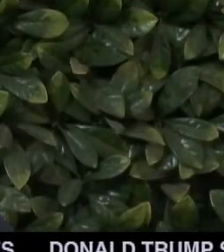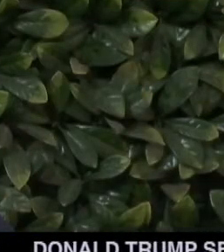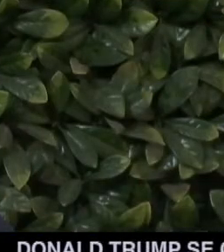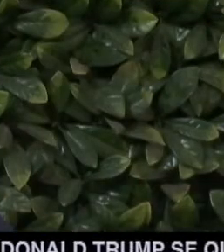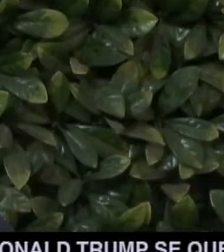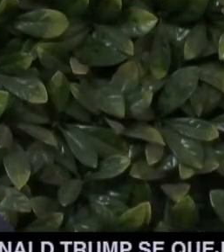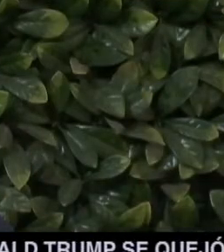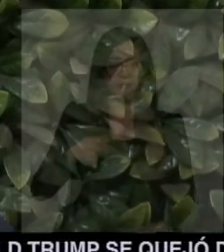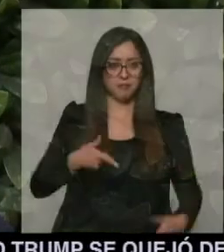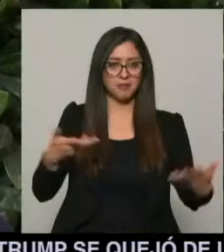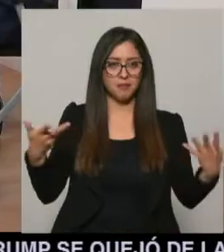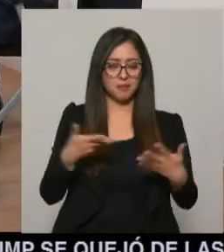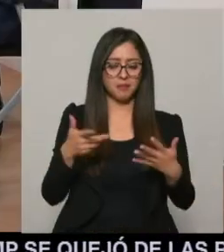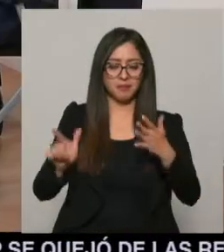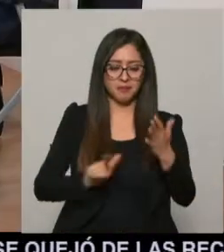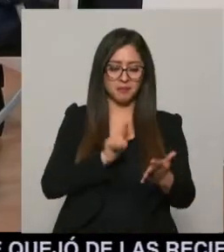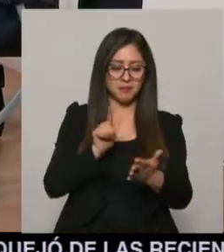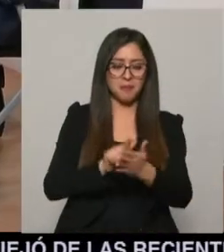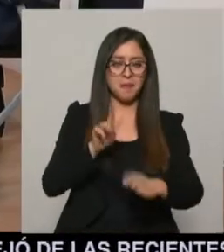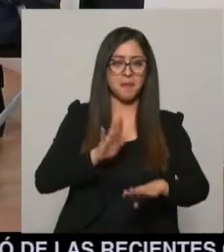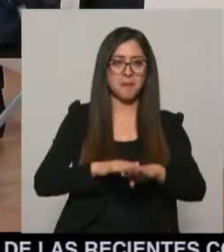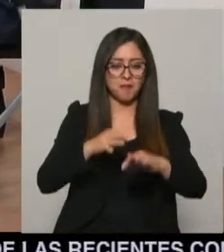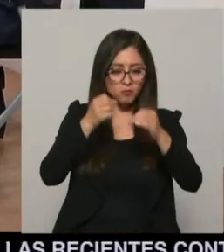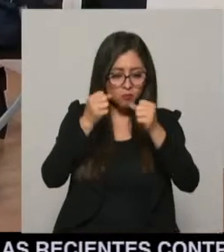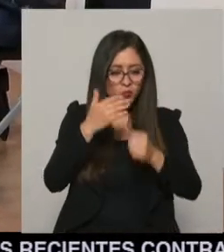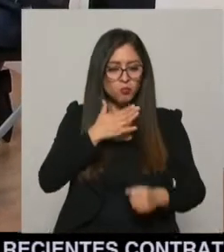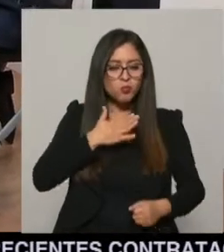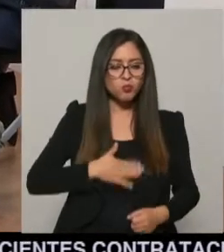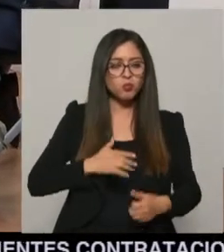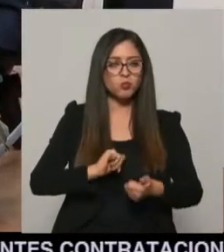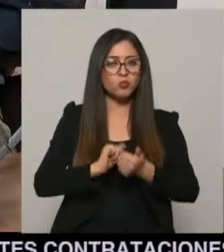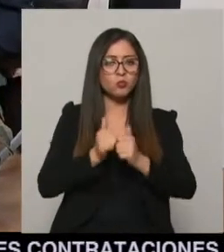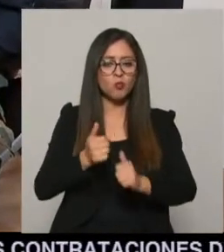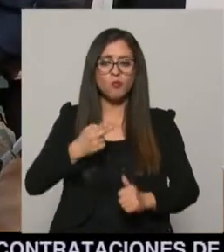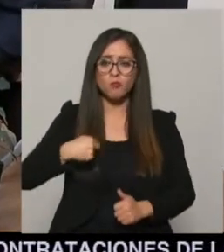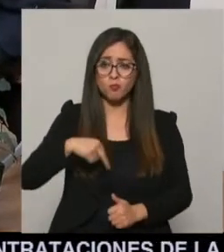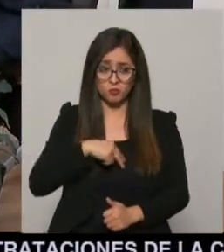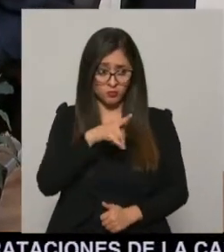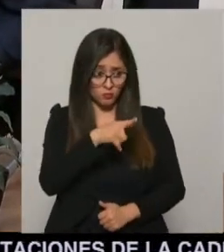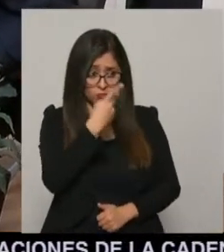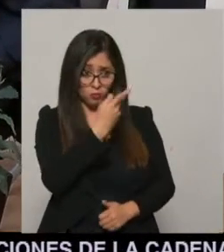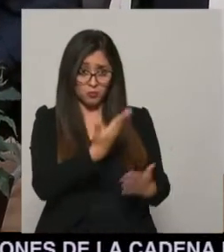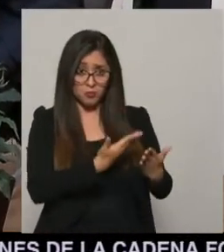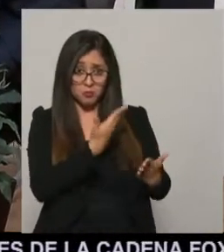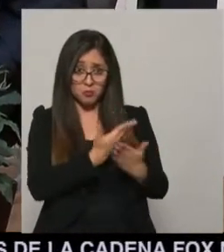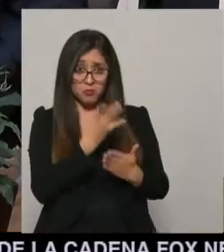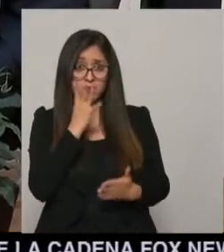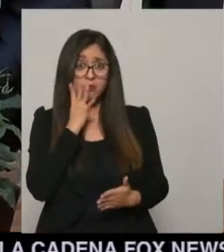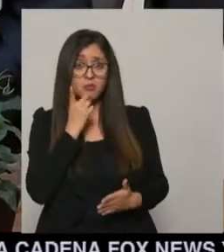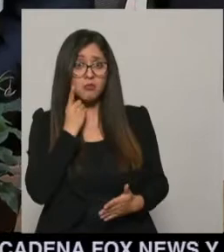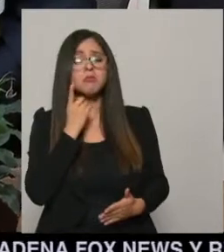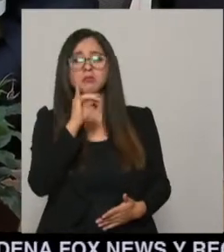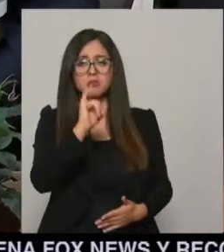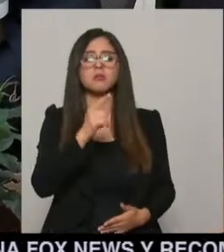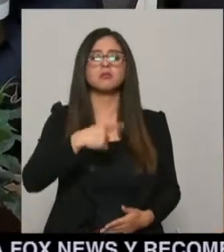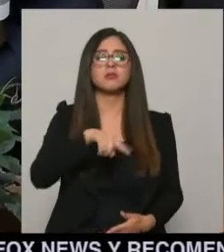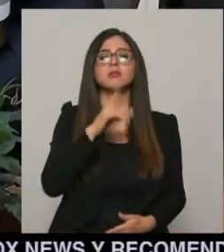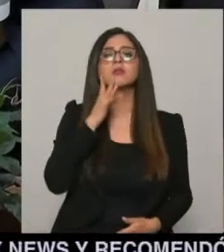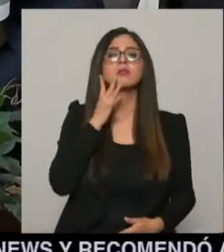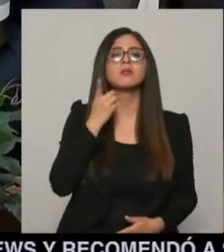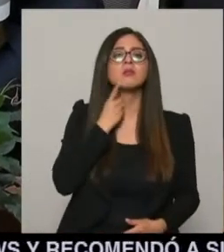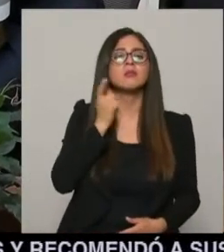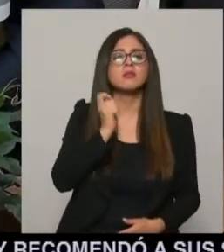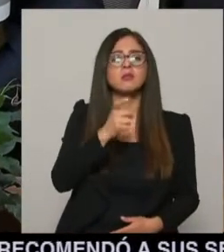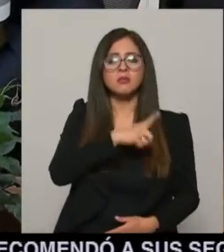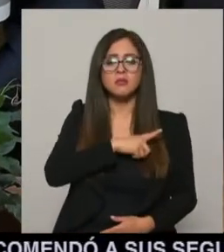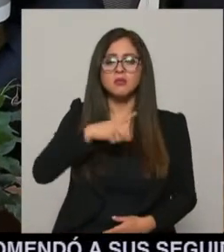contundentes contra los... ¿Y ese es el reto de ustedes en el Congreso ahora? Nosotros estamos poniendo sobre la mesa que el Congreso incluso tenga la facultad de dar la alerta